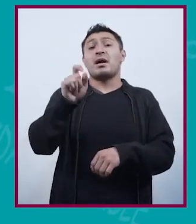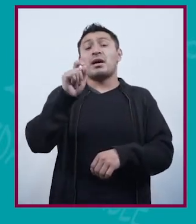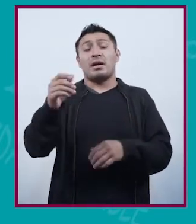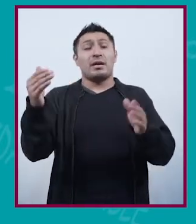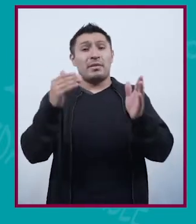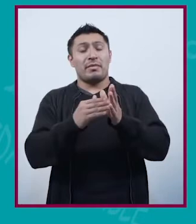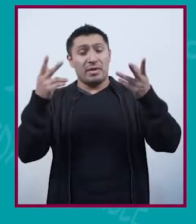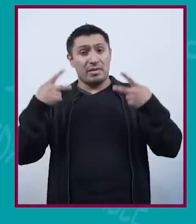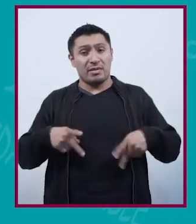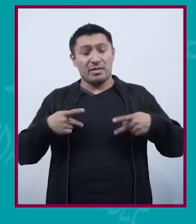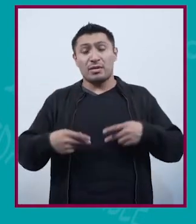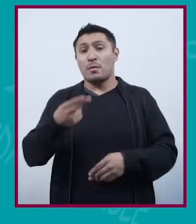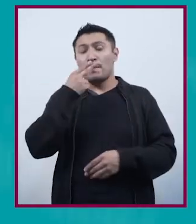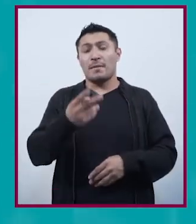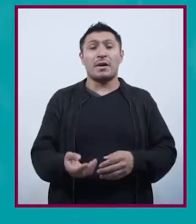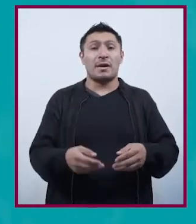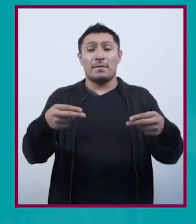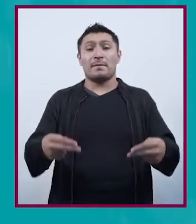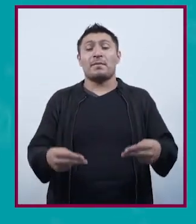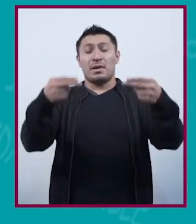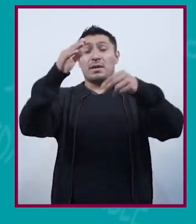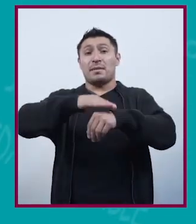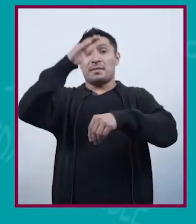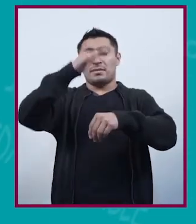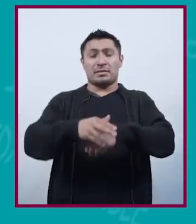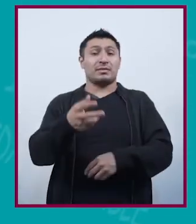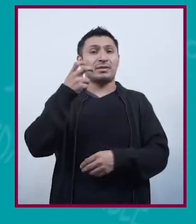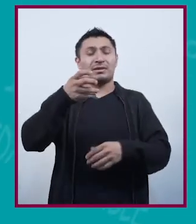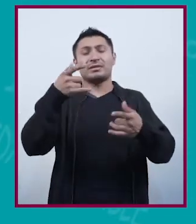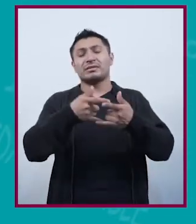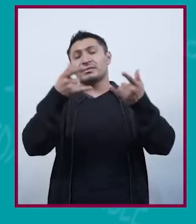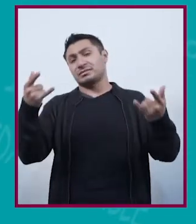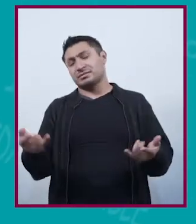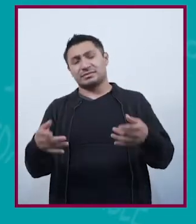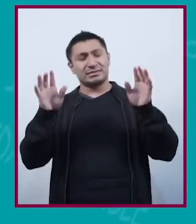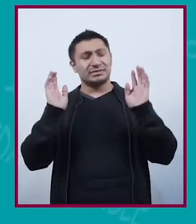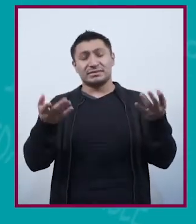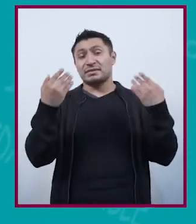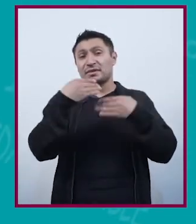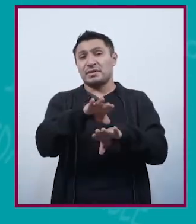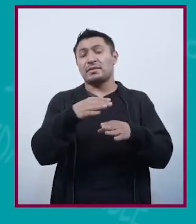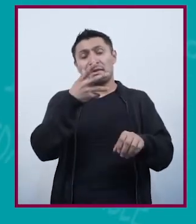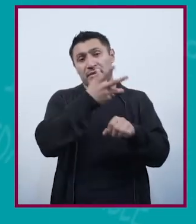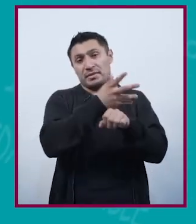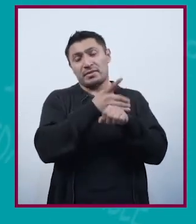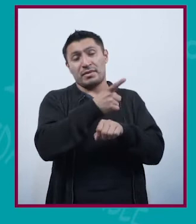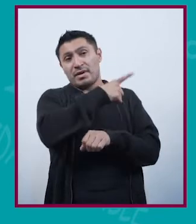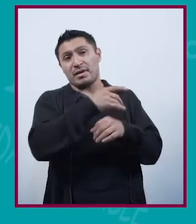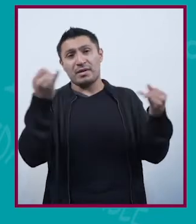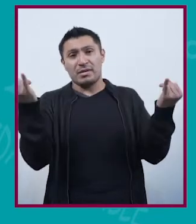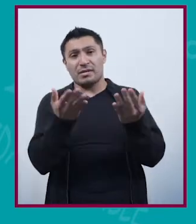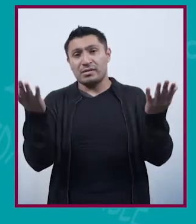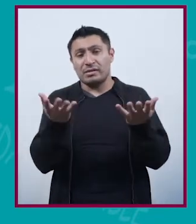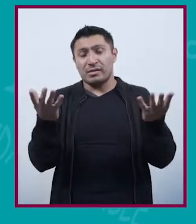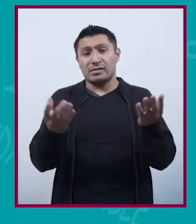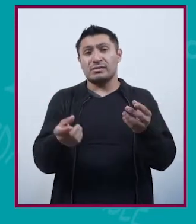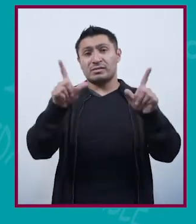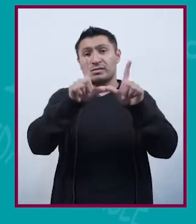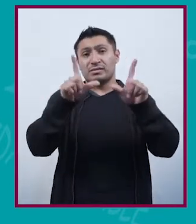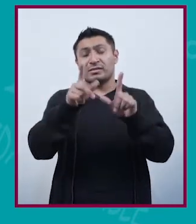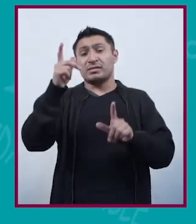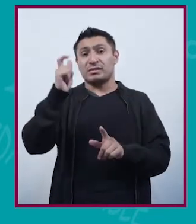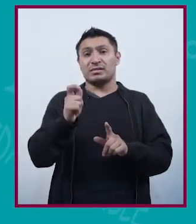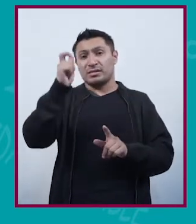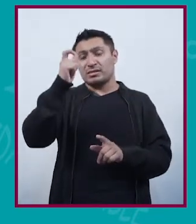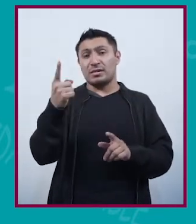tarde más de 20,000 personas la usaban y el número de comercios creció. Con este antecedente en mente, un banco estadounidense creó